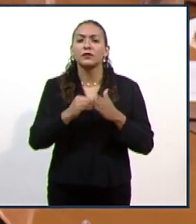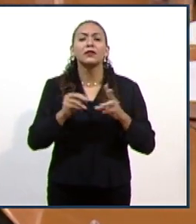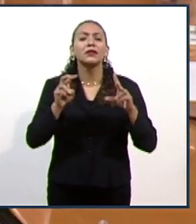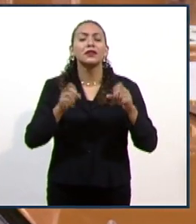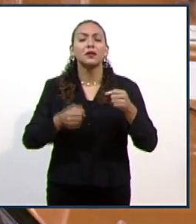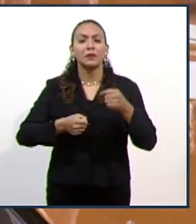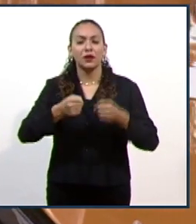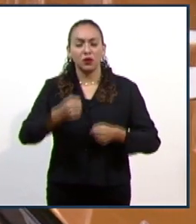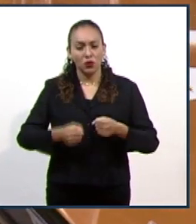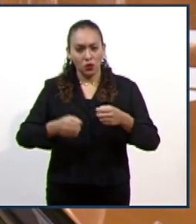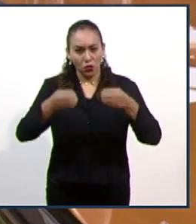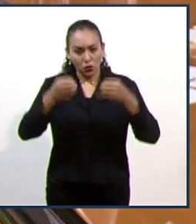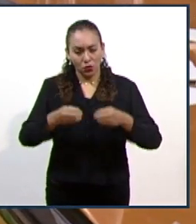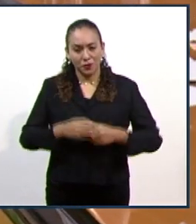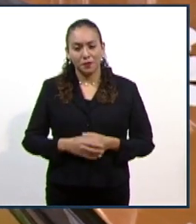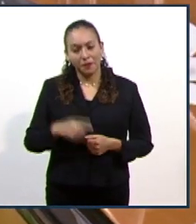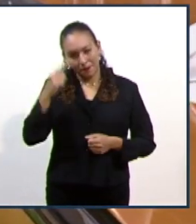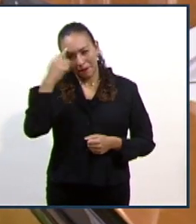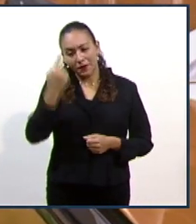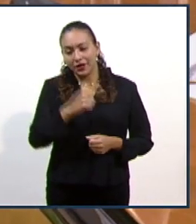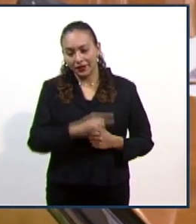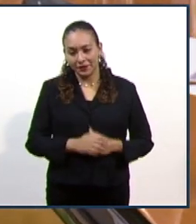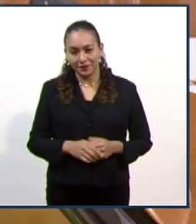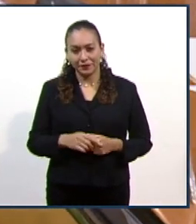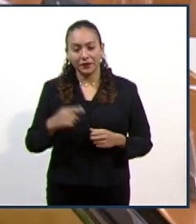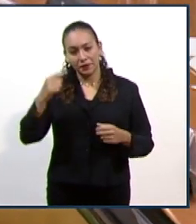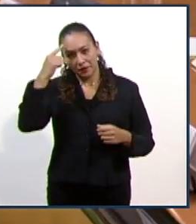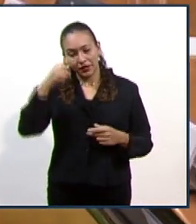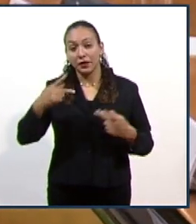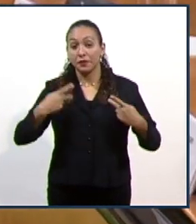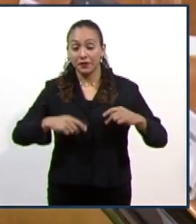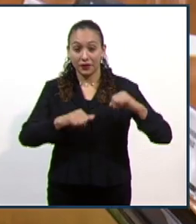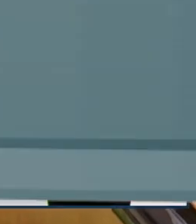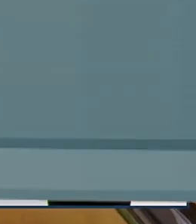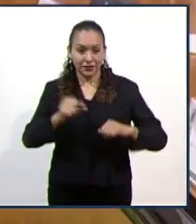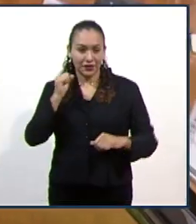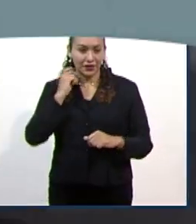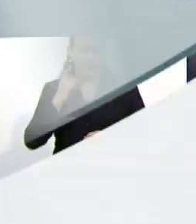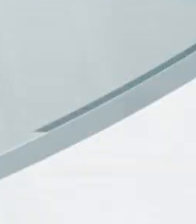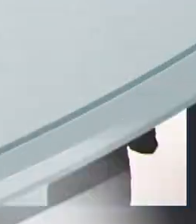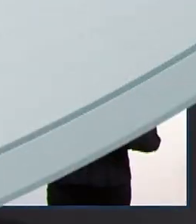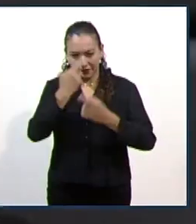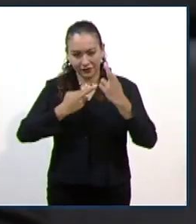y justicia que pondrá a disposición de los legisladores.